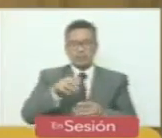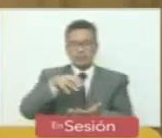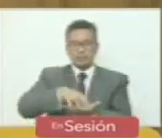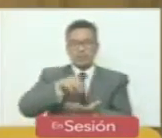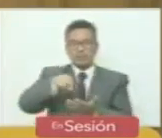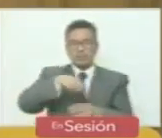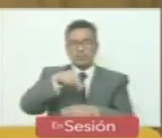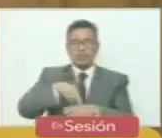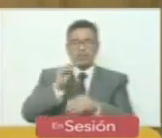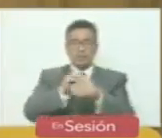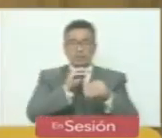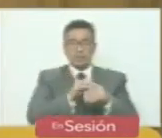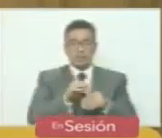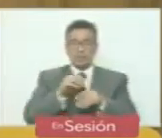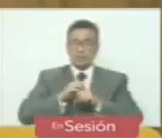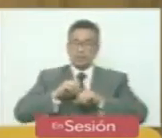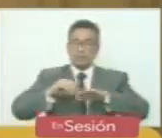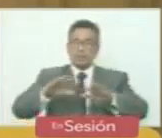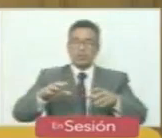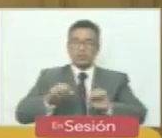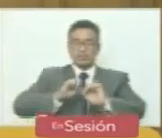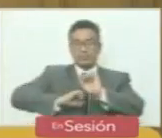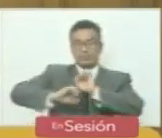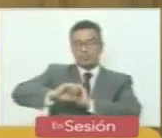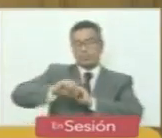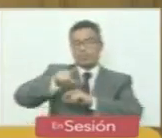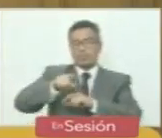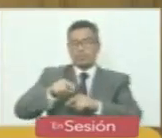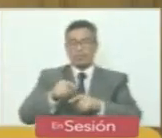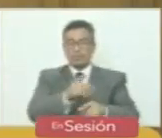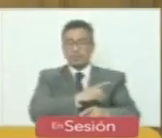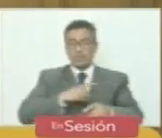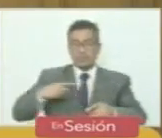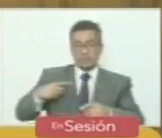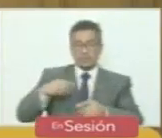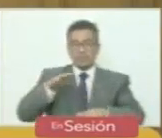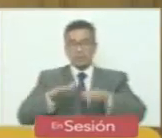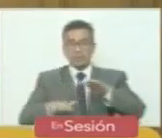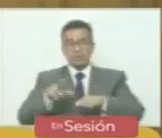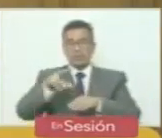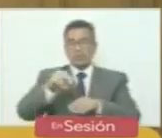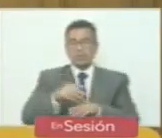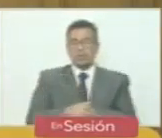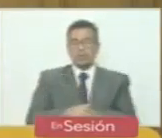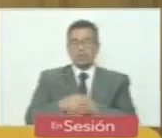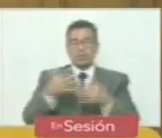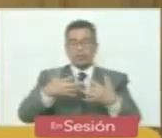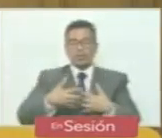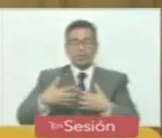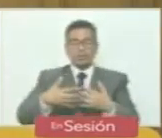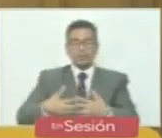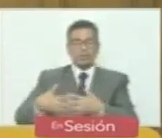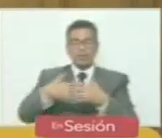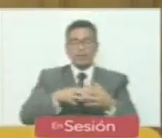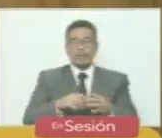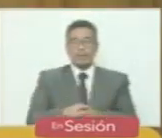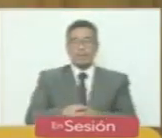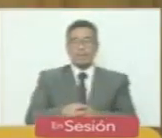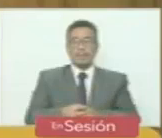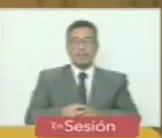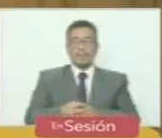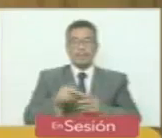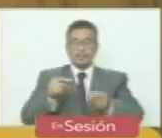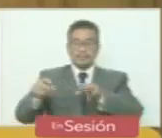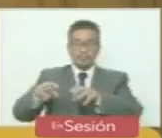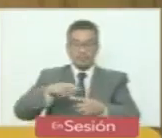hacer un llamado extensivo al rechazo de las intenciones desestabilizadoras del Imperio norteamericano y su